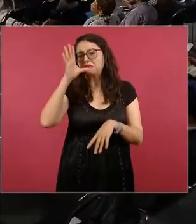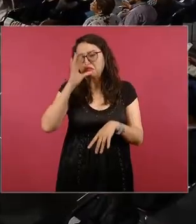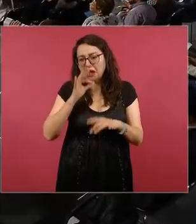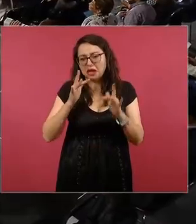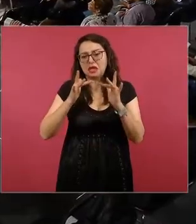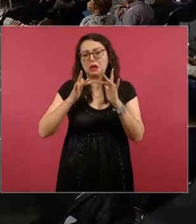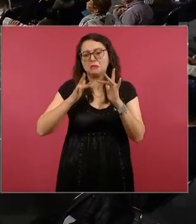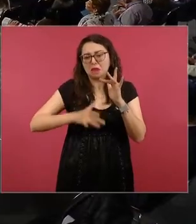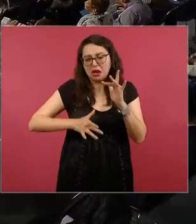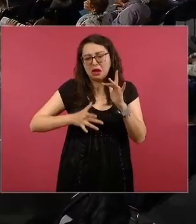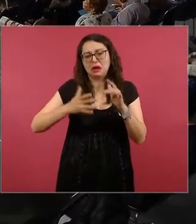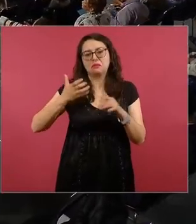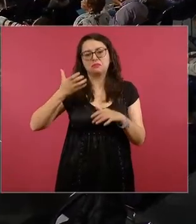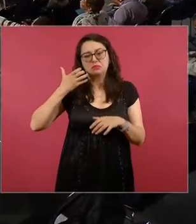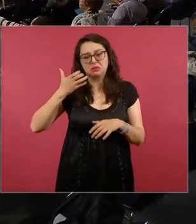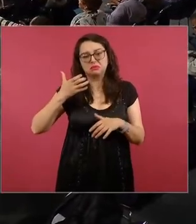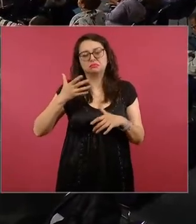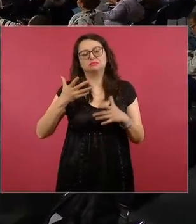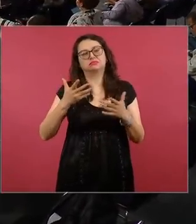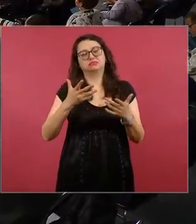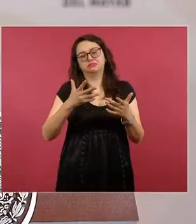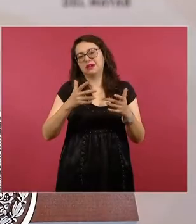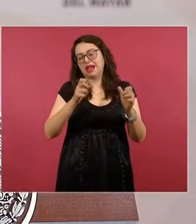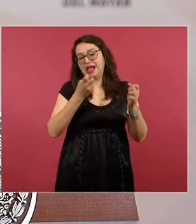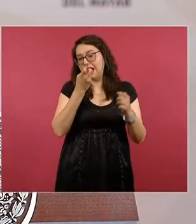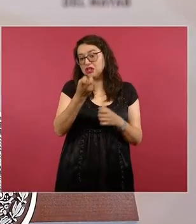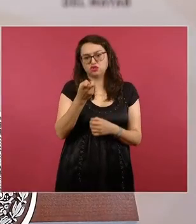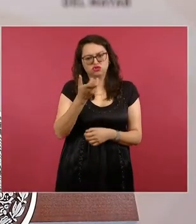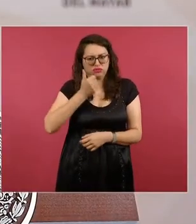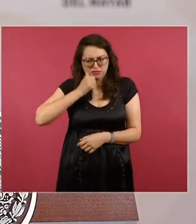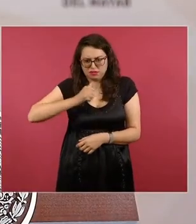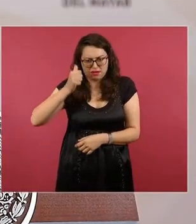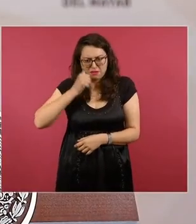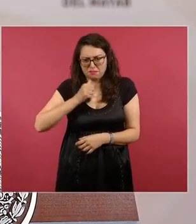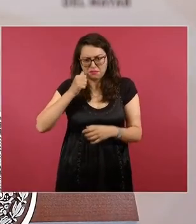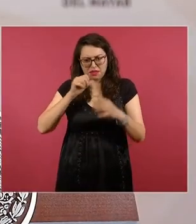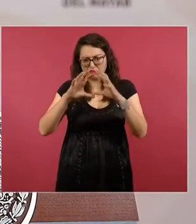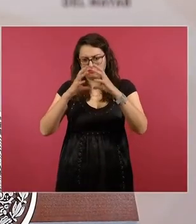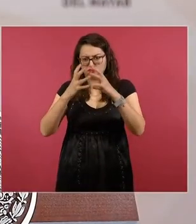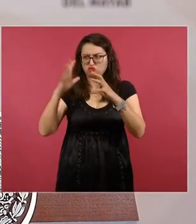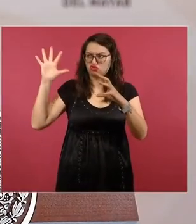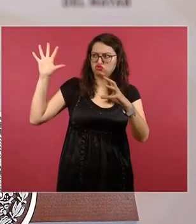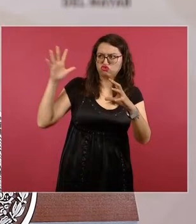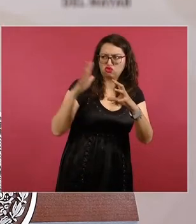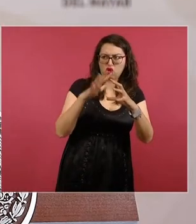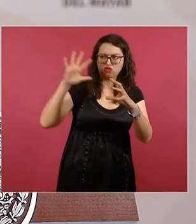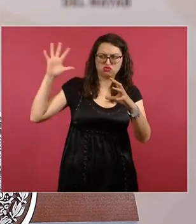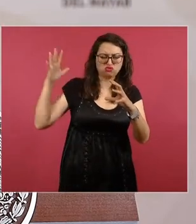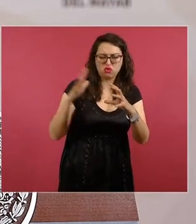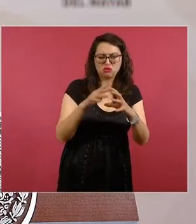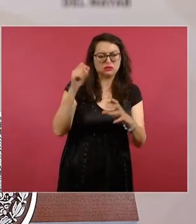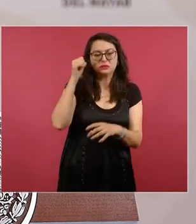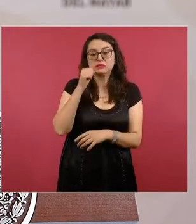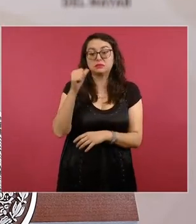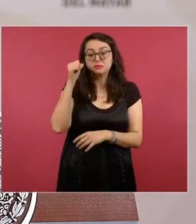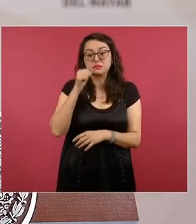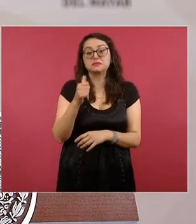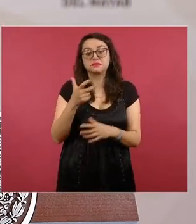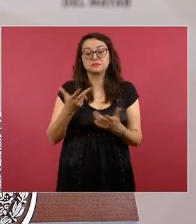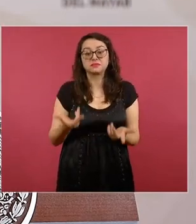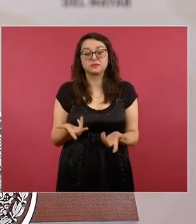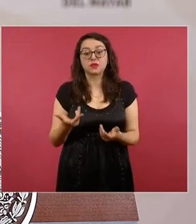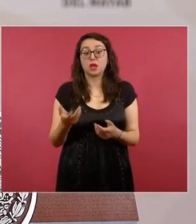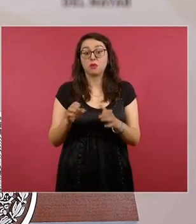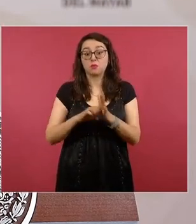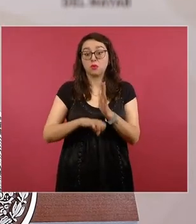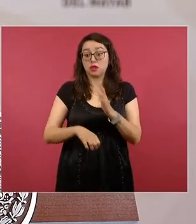O sea, partículas que provienen del Sol impactan la atmósfera terrestre y afectan las telecomunicaciones. Hay un evento muy importante que se